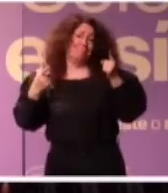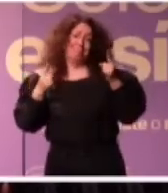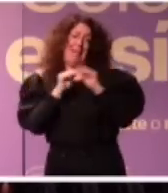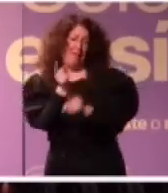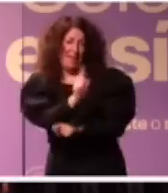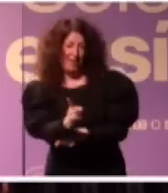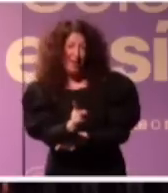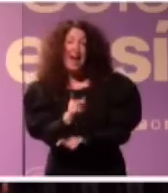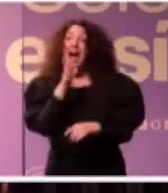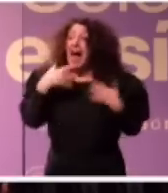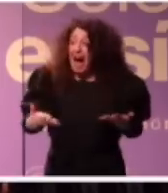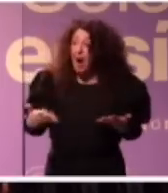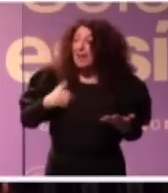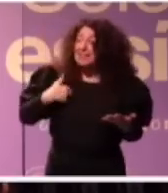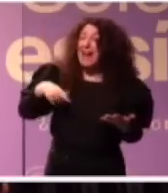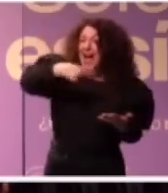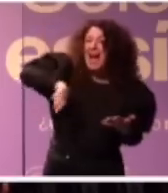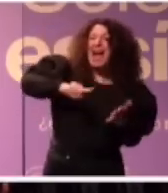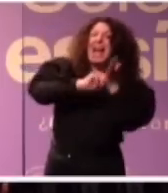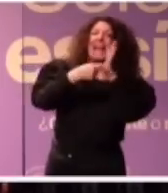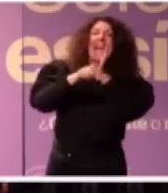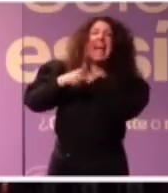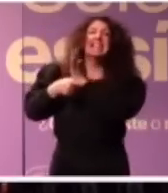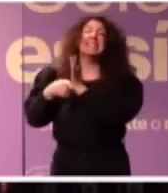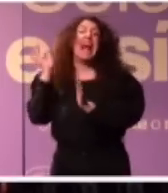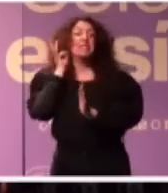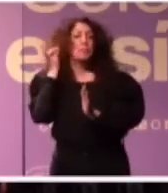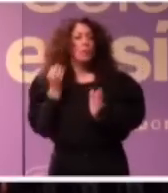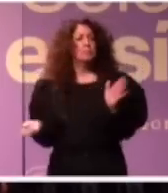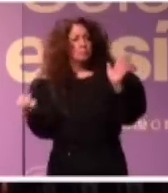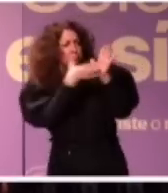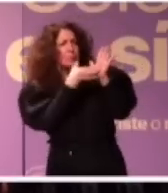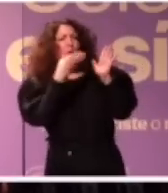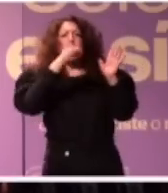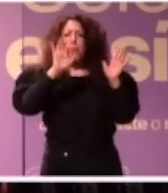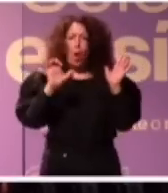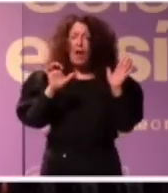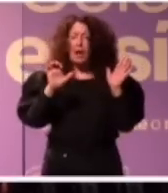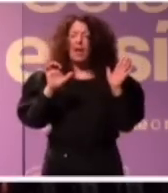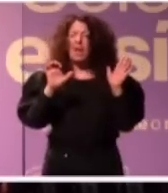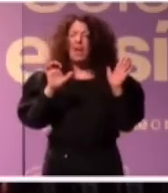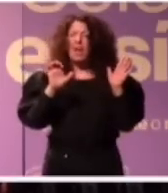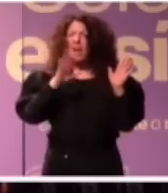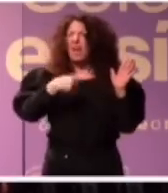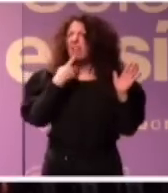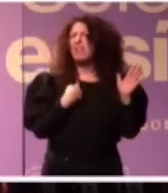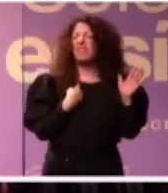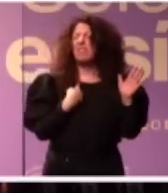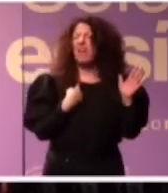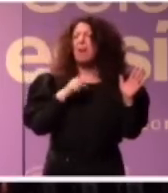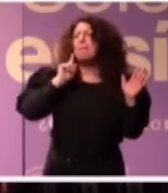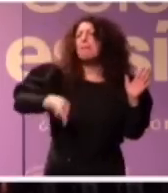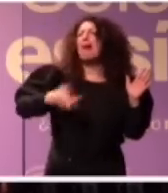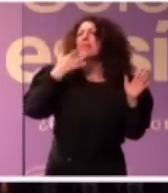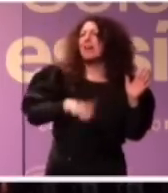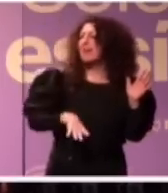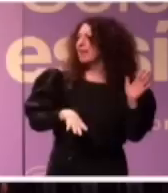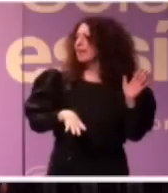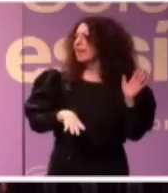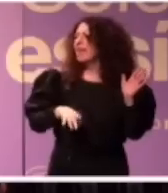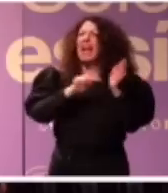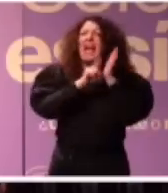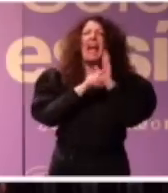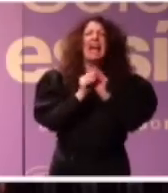que nuestras leyes, las leyes de las mujeres, llegan al Boletín Oficial del Estado, nos dicen, ¿quién manda aquí? ¿Quién va a aplicar la